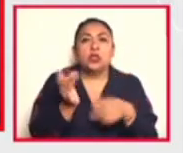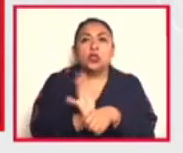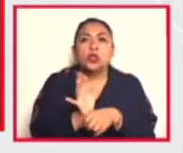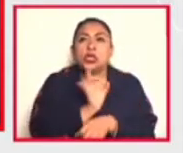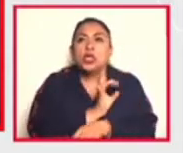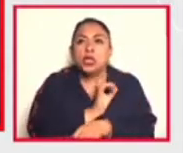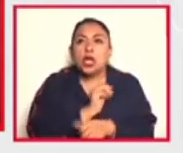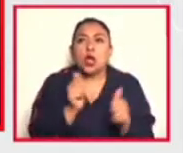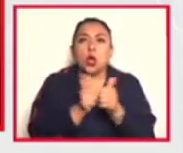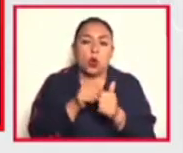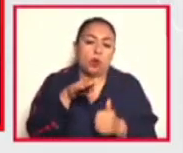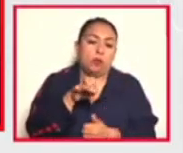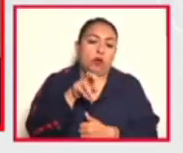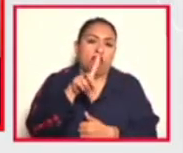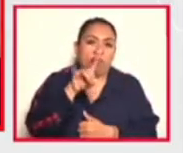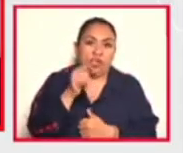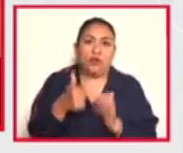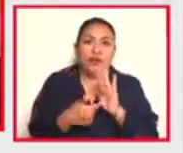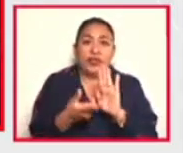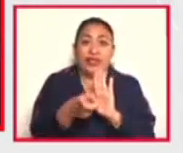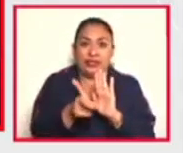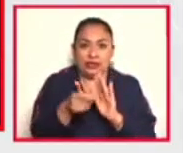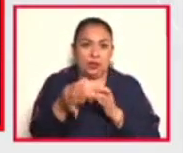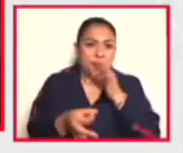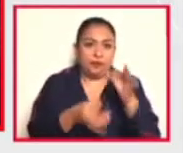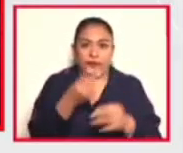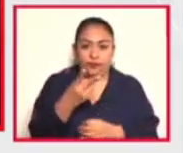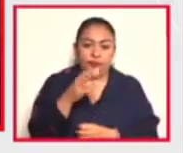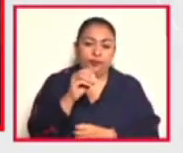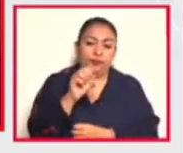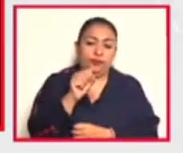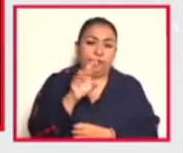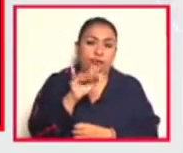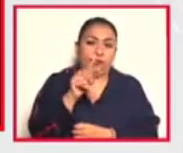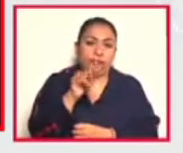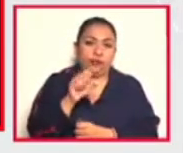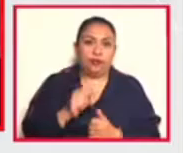Mórbido este diciembre. Noticias 22, Óscar Cortés.